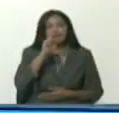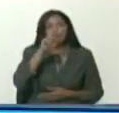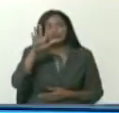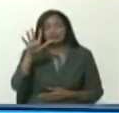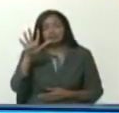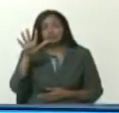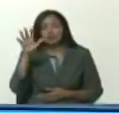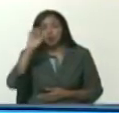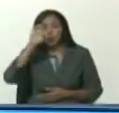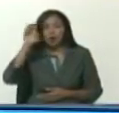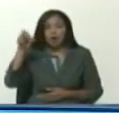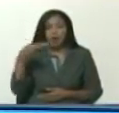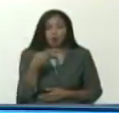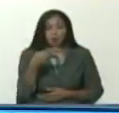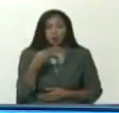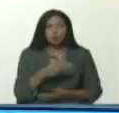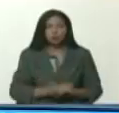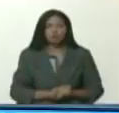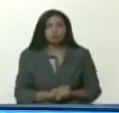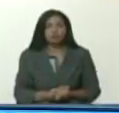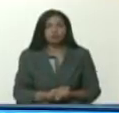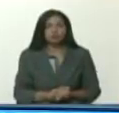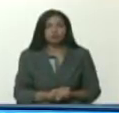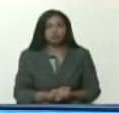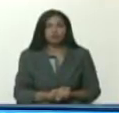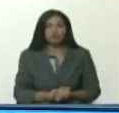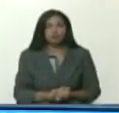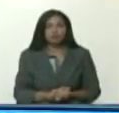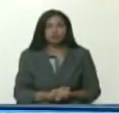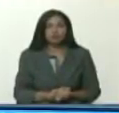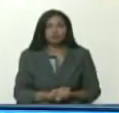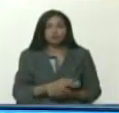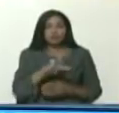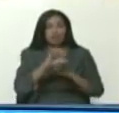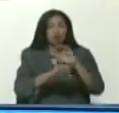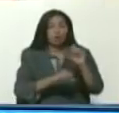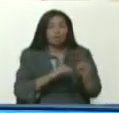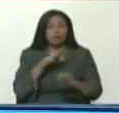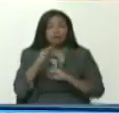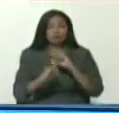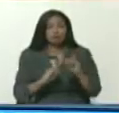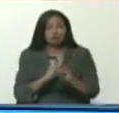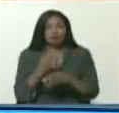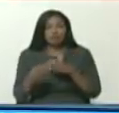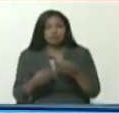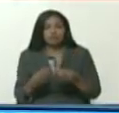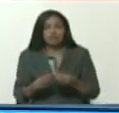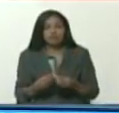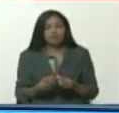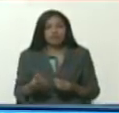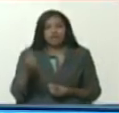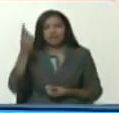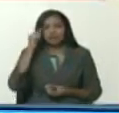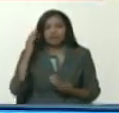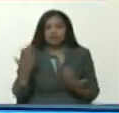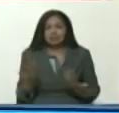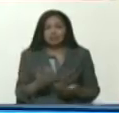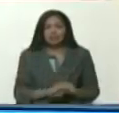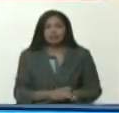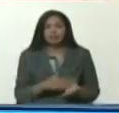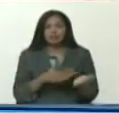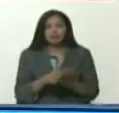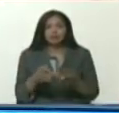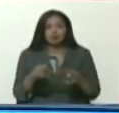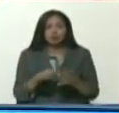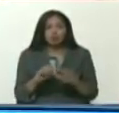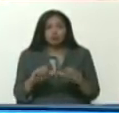40.640.025 euros para las compras internacionales que se realizarán para garantizar